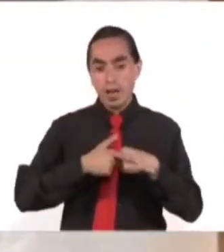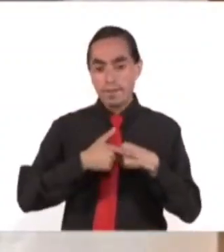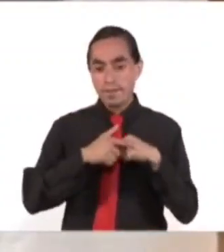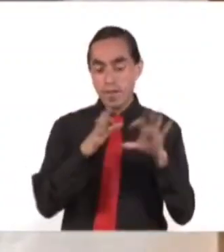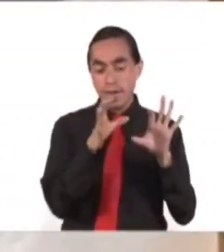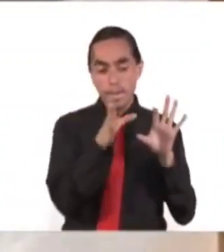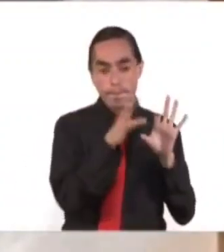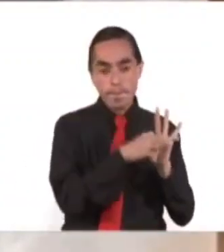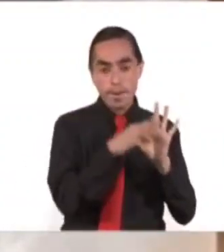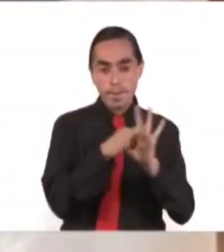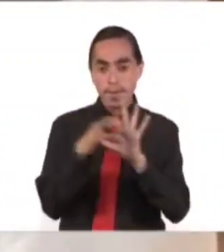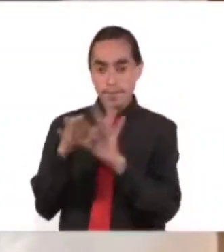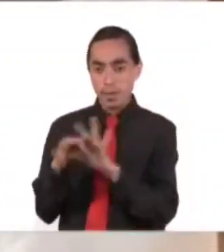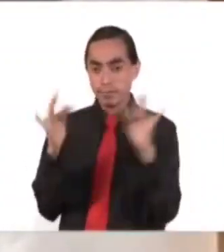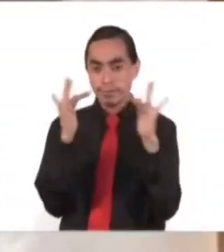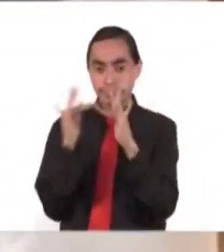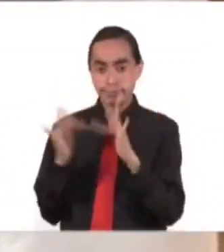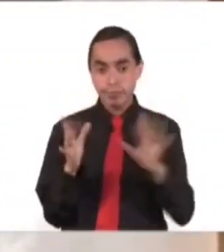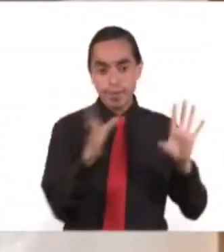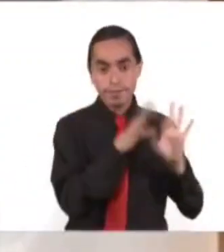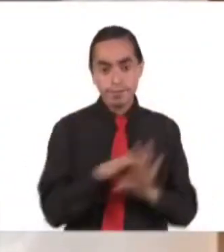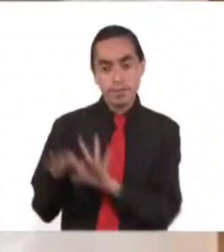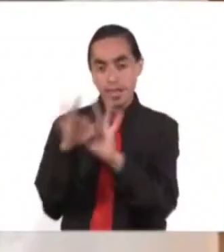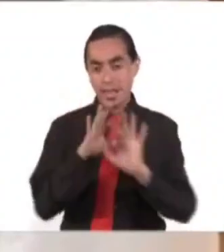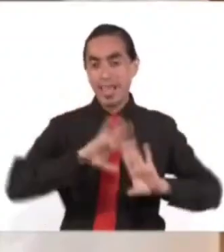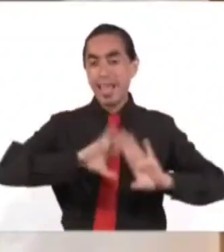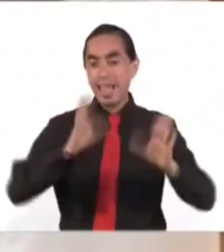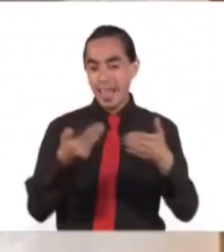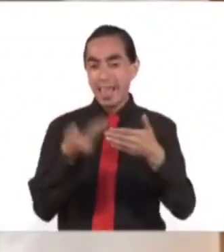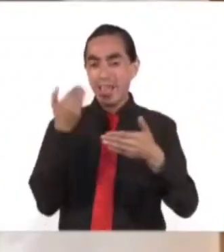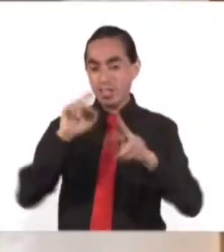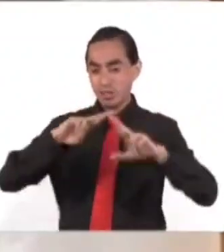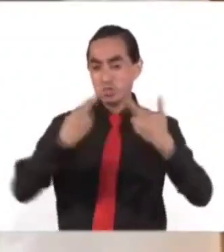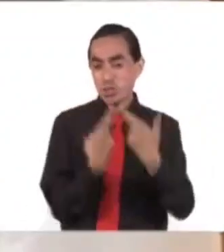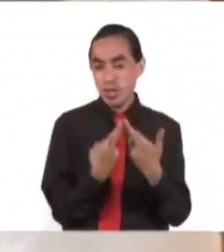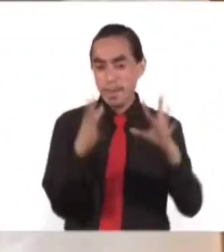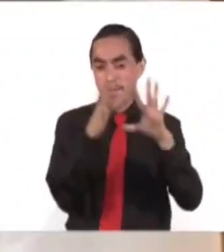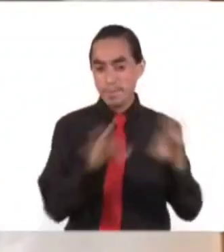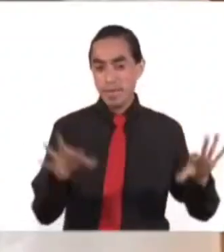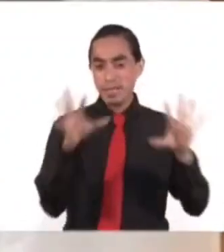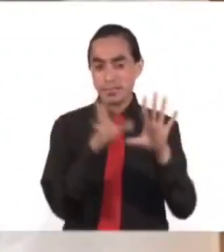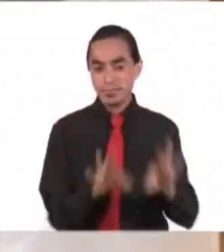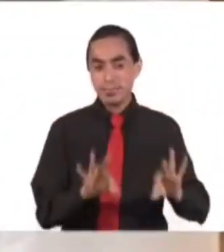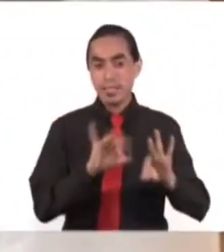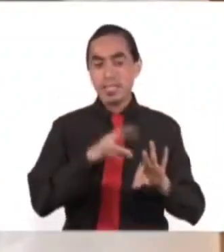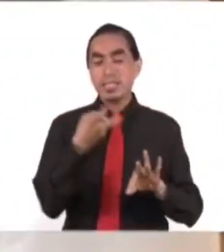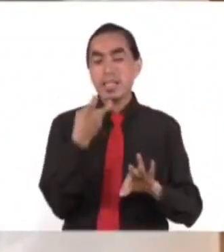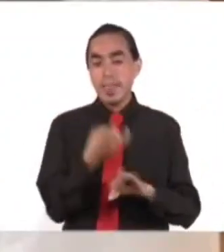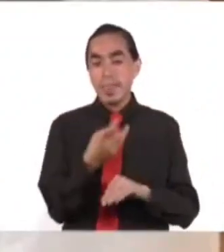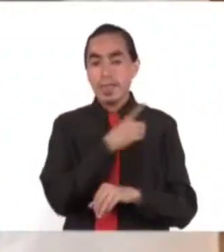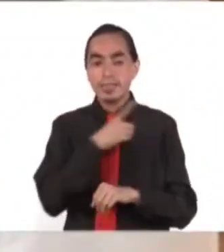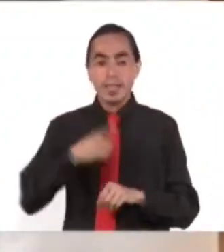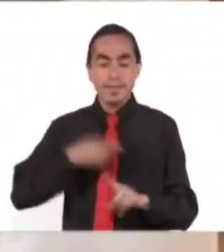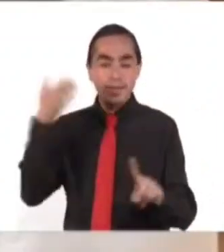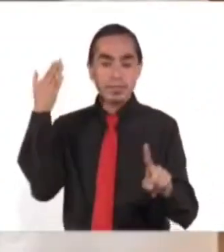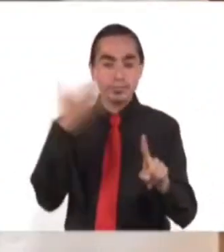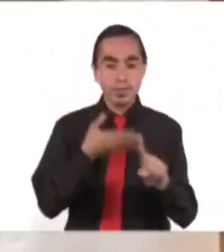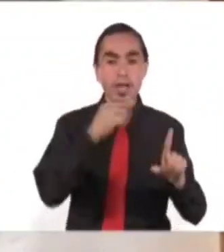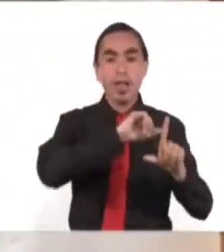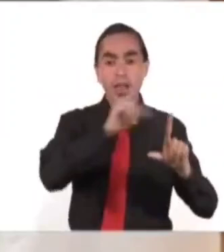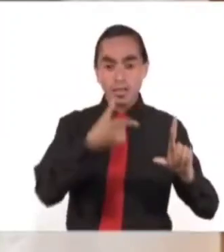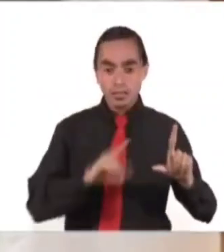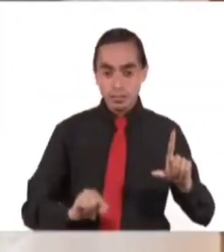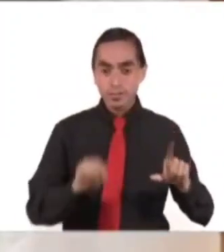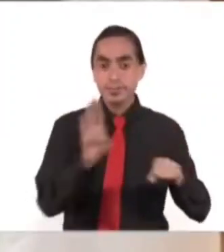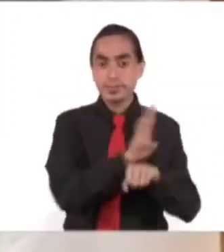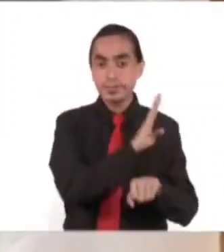red. Y esa red, como hemos estado discutiendo en nuestras diferentes reuniones, tiene que tener un impacto a nivel nacional.